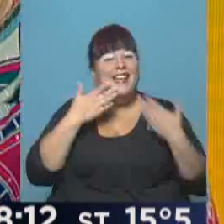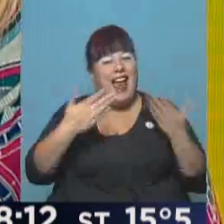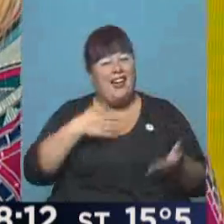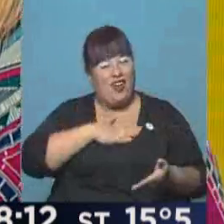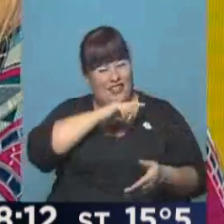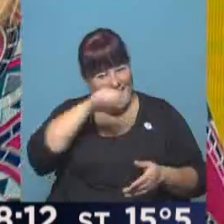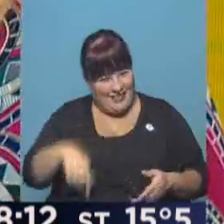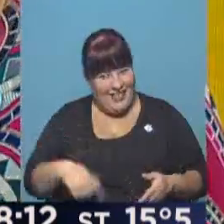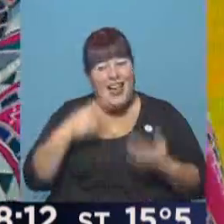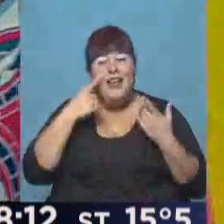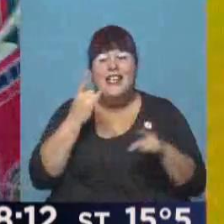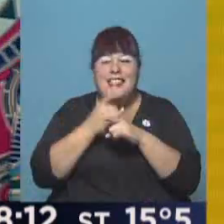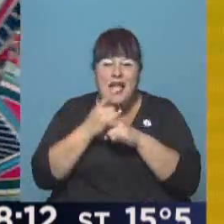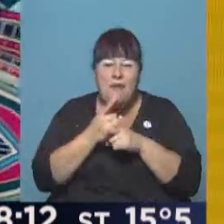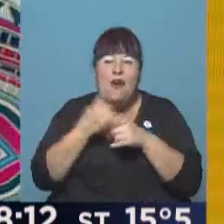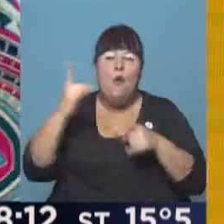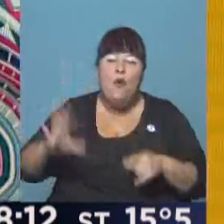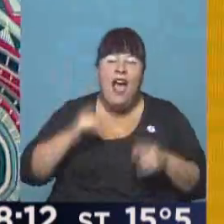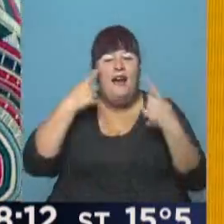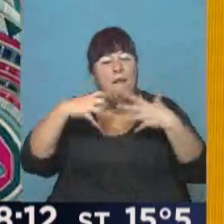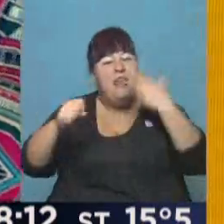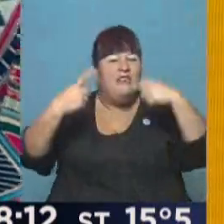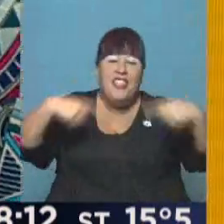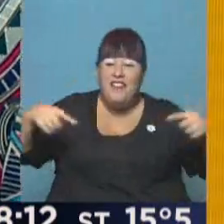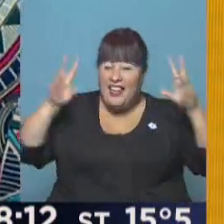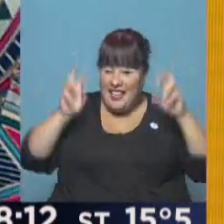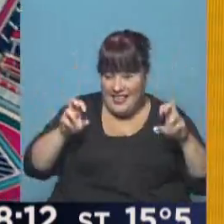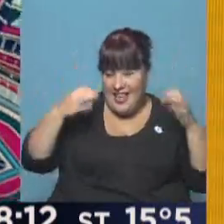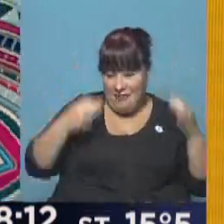haberte tenido y ver siempre, todos los años uno va descubriendo otras cosas, ¿no? En definitiva.